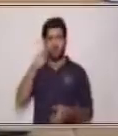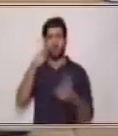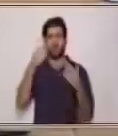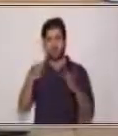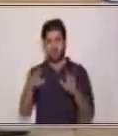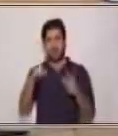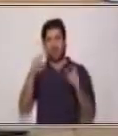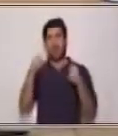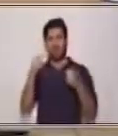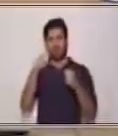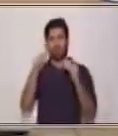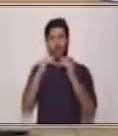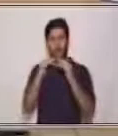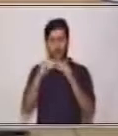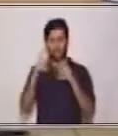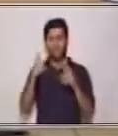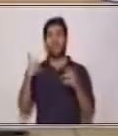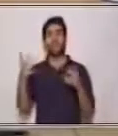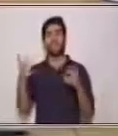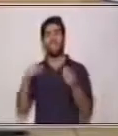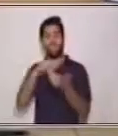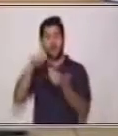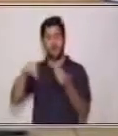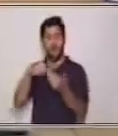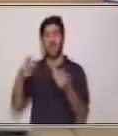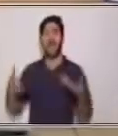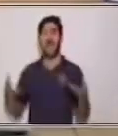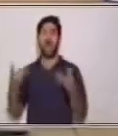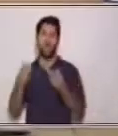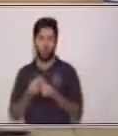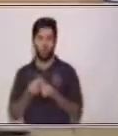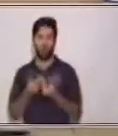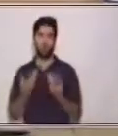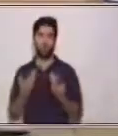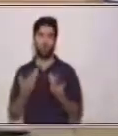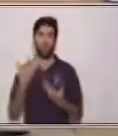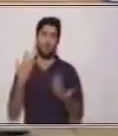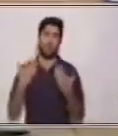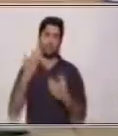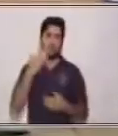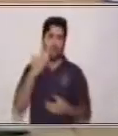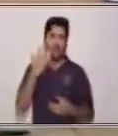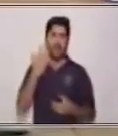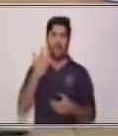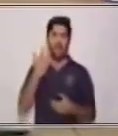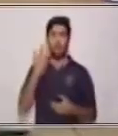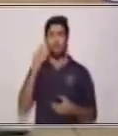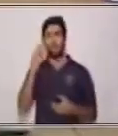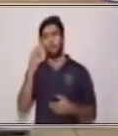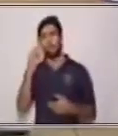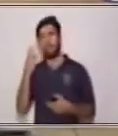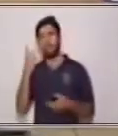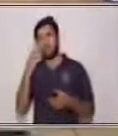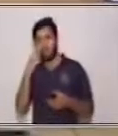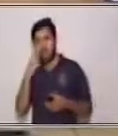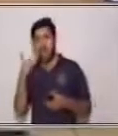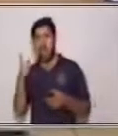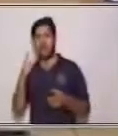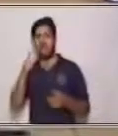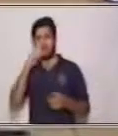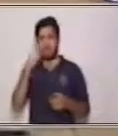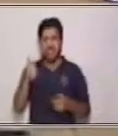al estar con tu familia, tal vez tu mamá, tu tía, tu hermana, pues en algún momento